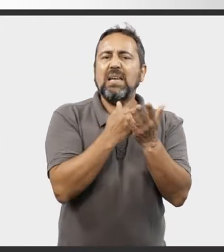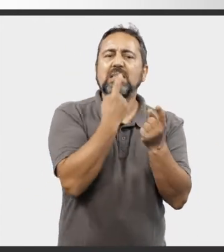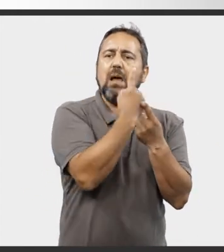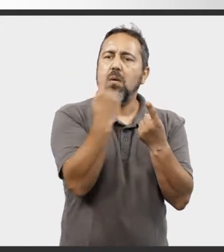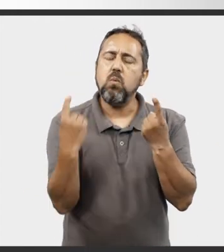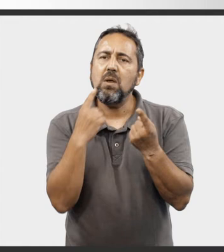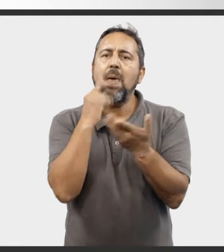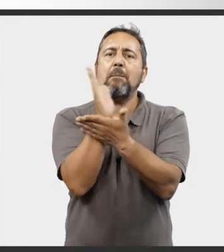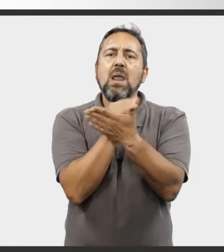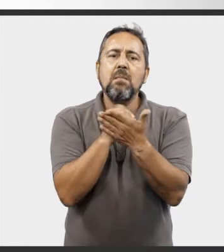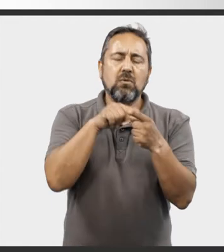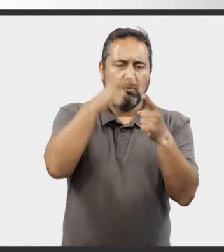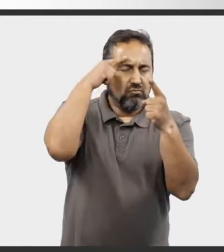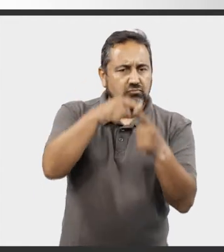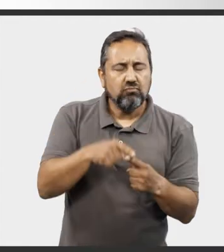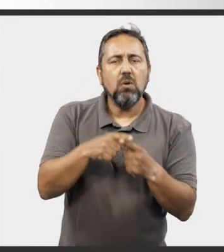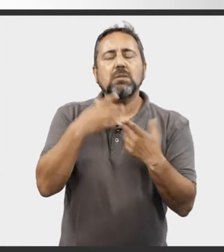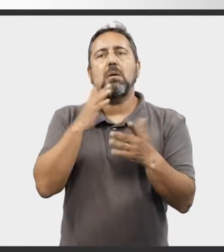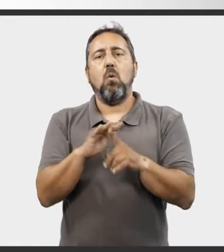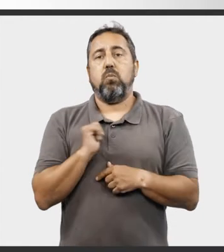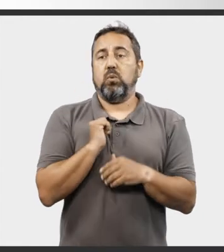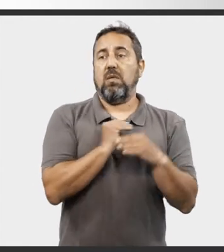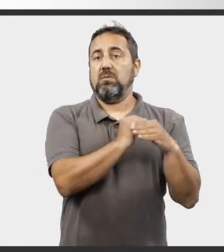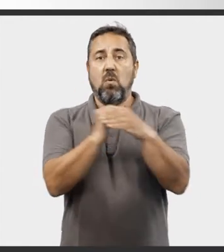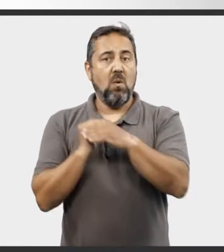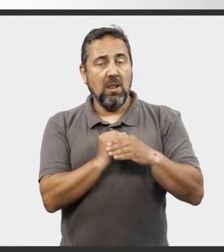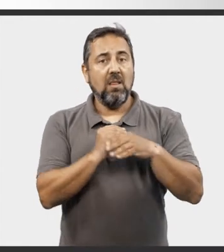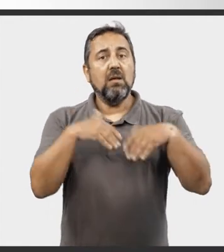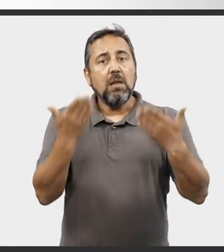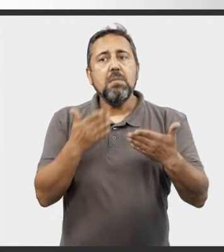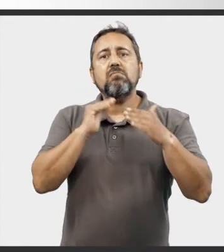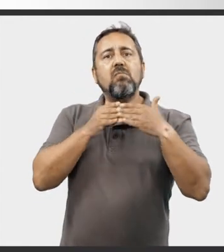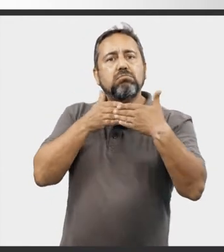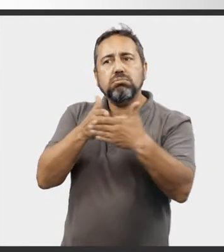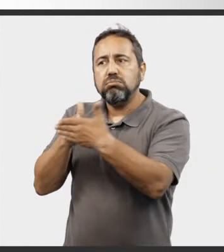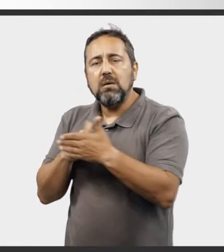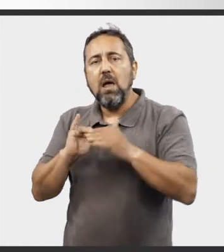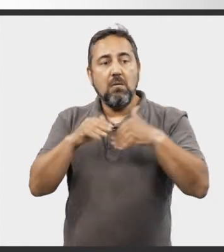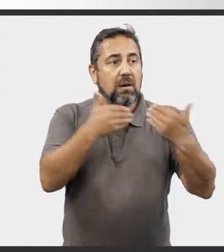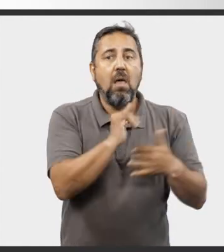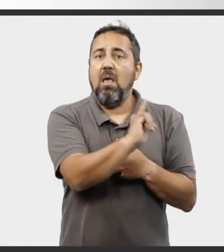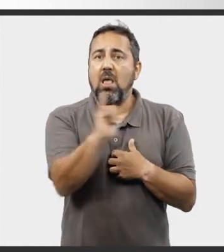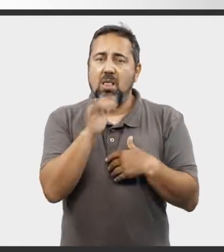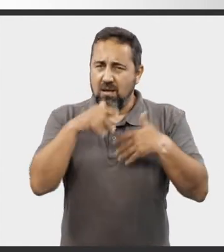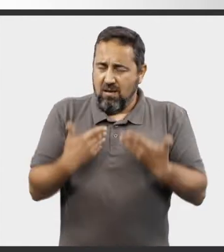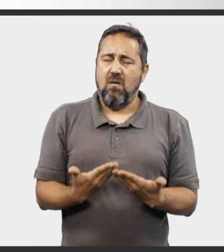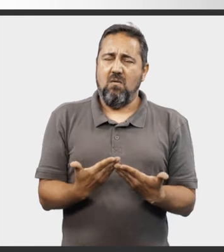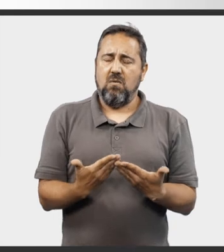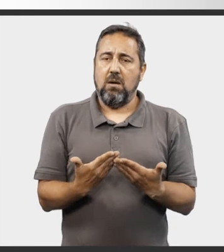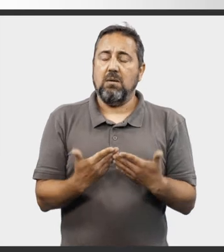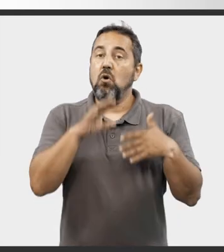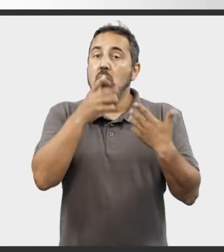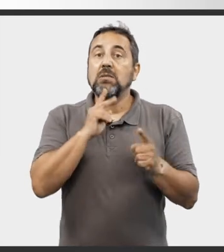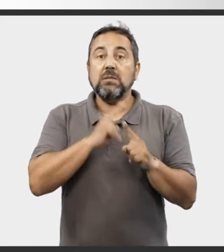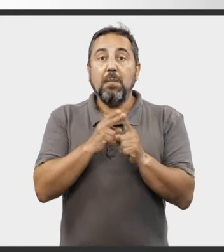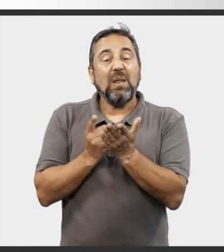deben cuidarse para garantizar la igualdad de oportunidades así como los obstáculos y barreras existentes en la actualidad de este modo a través de